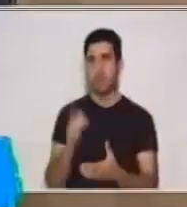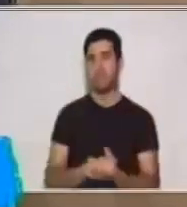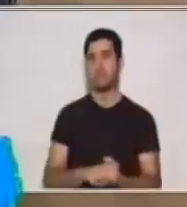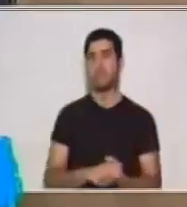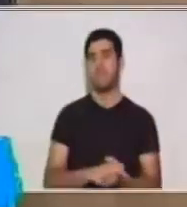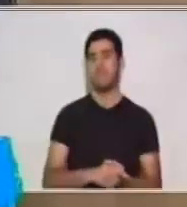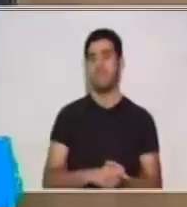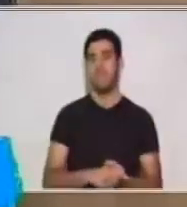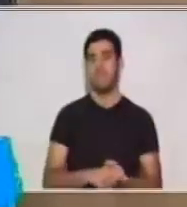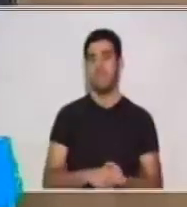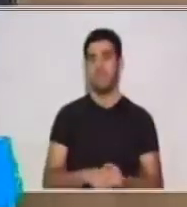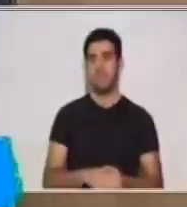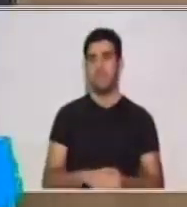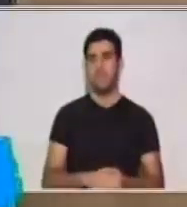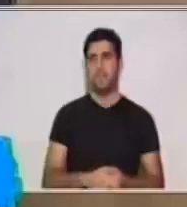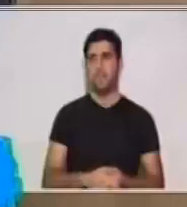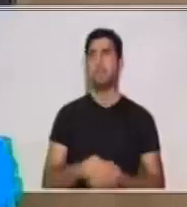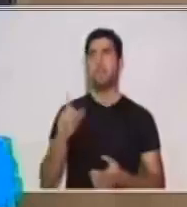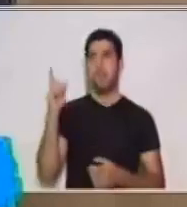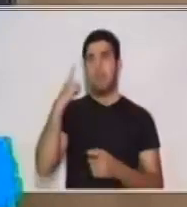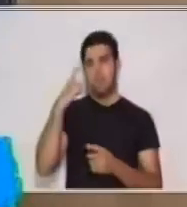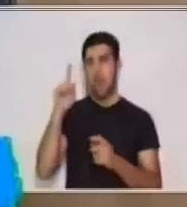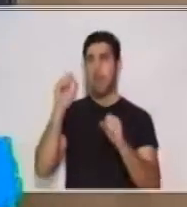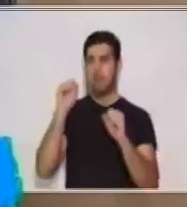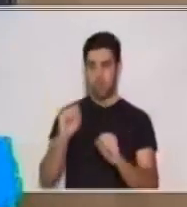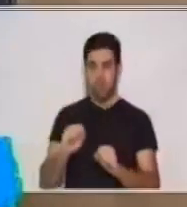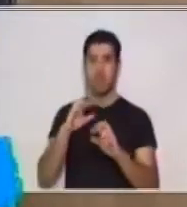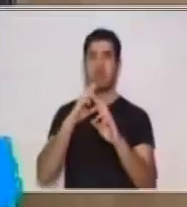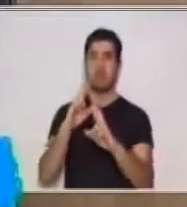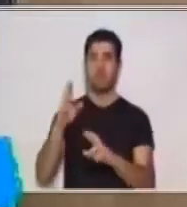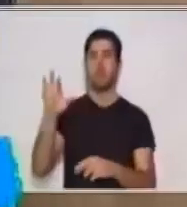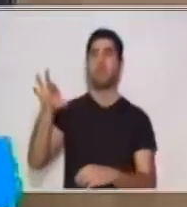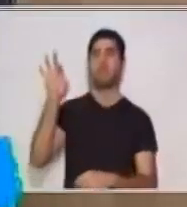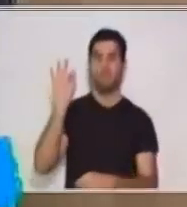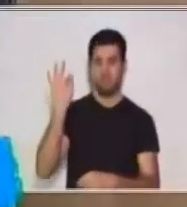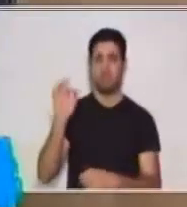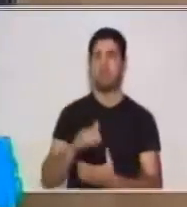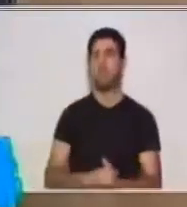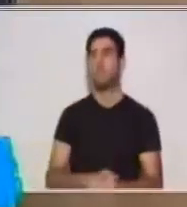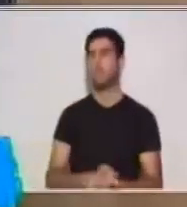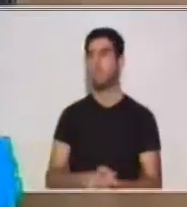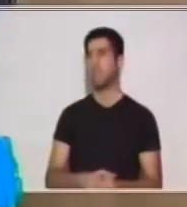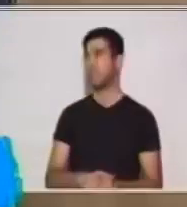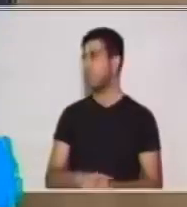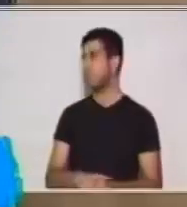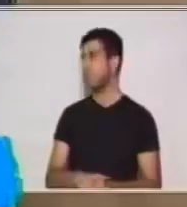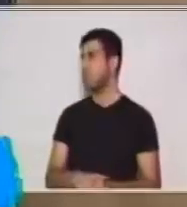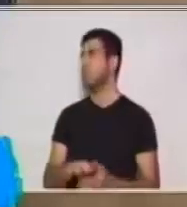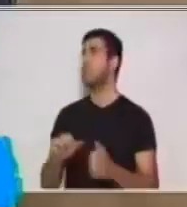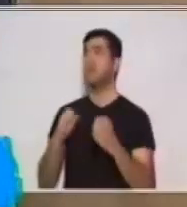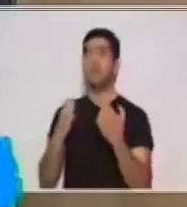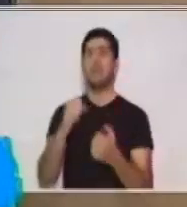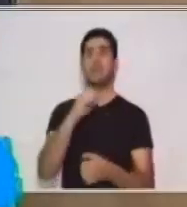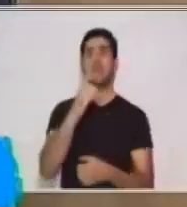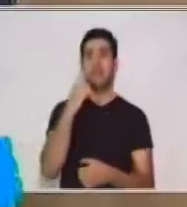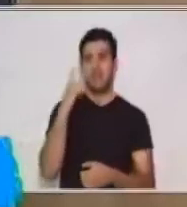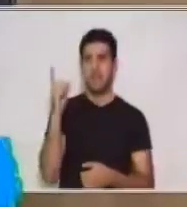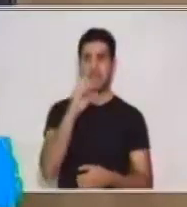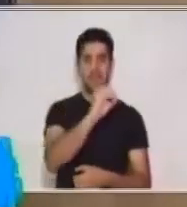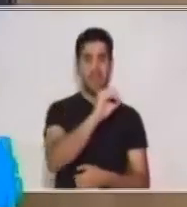de espacios que debo correrme para encontrar el resultado. Entonces, 0.25 por 100